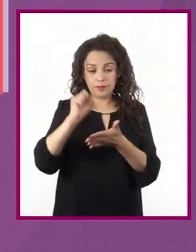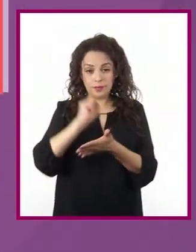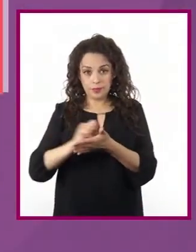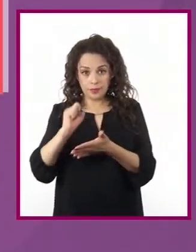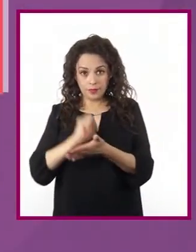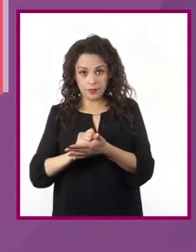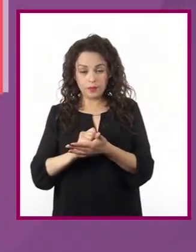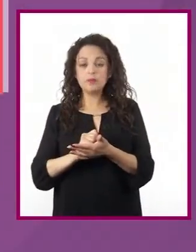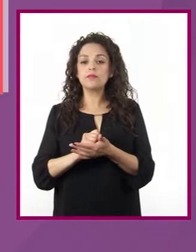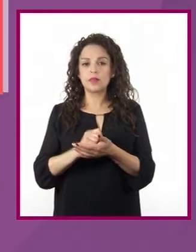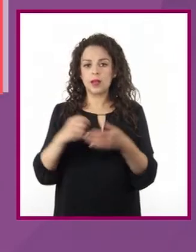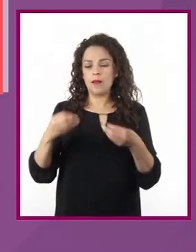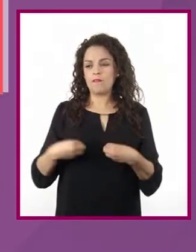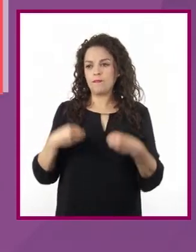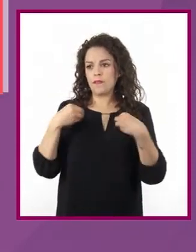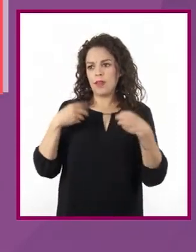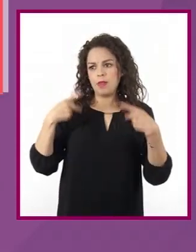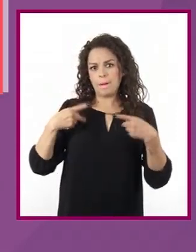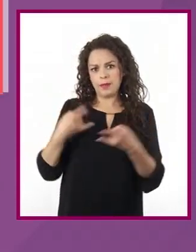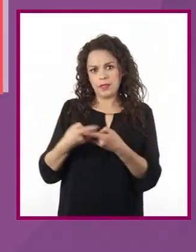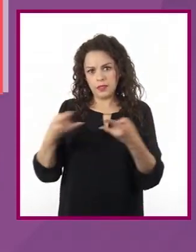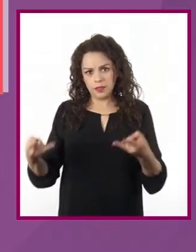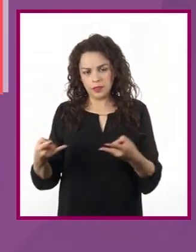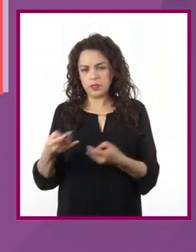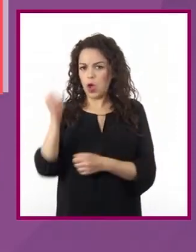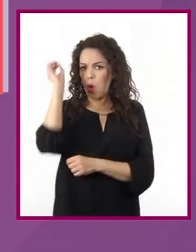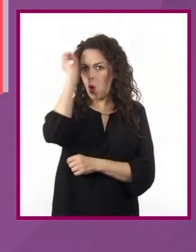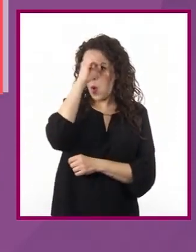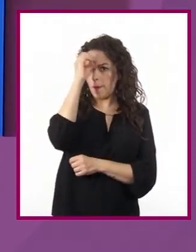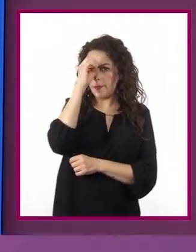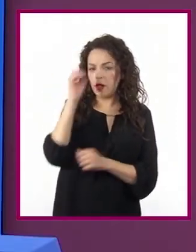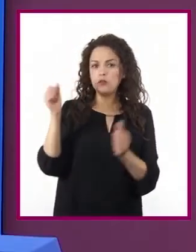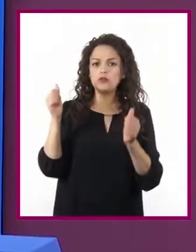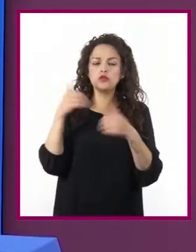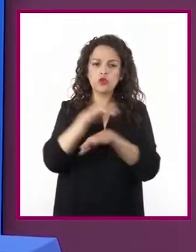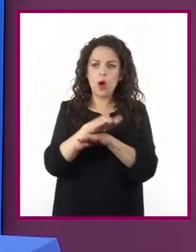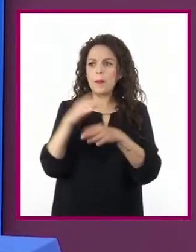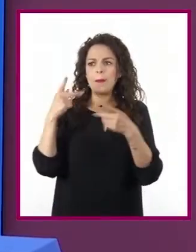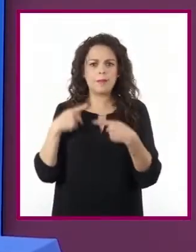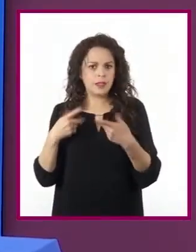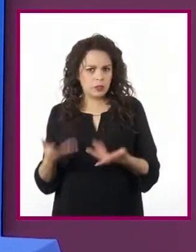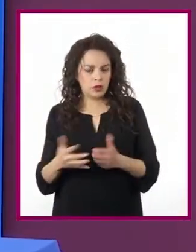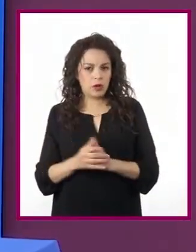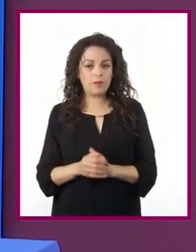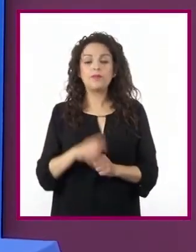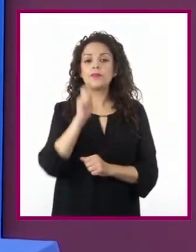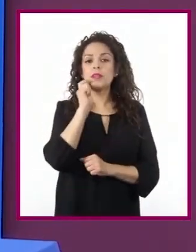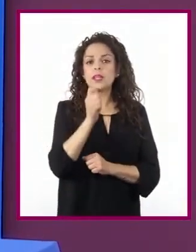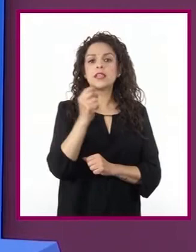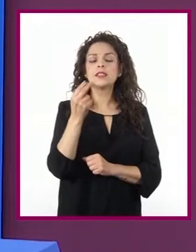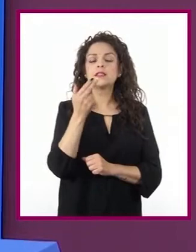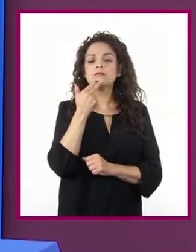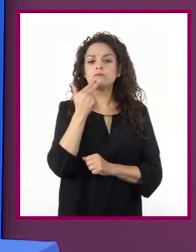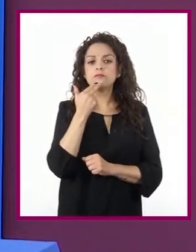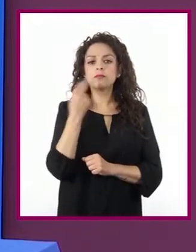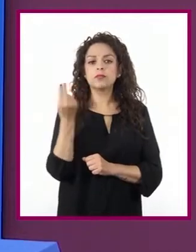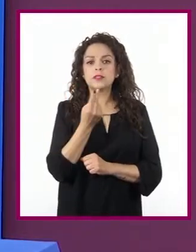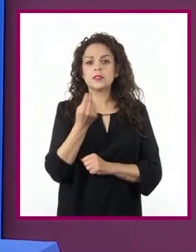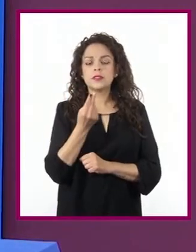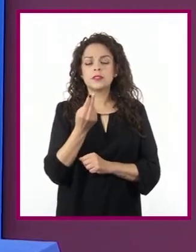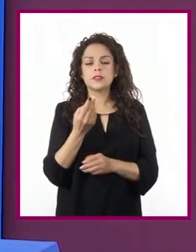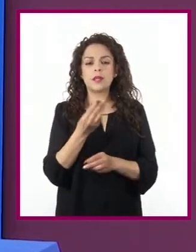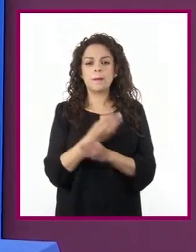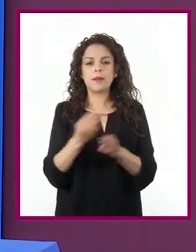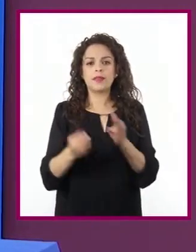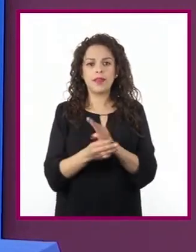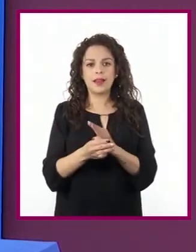el propósito de expresar opinión sobre personajes. Los materiales que van a necesitar para esta sesión son su